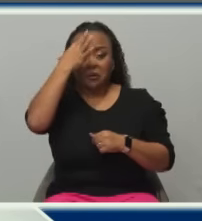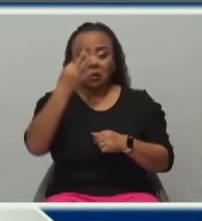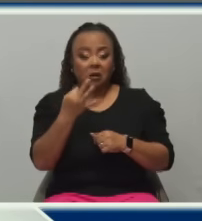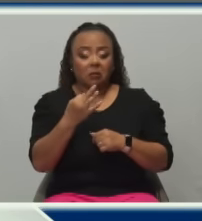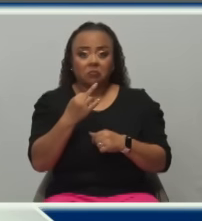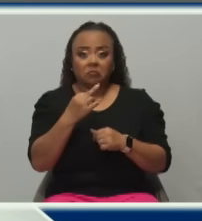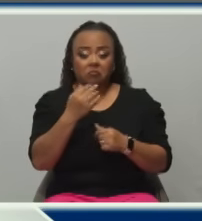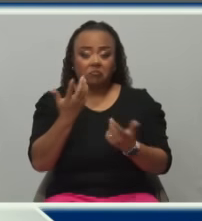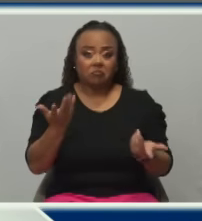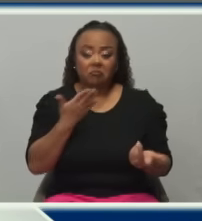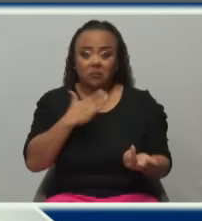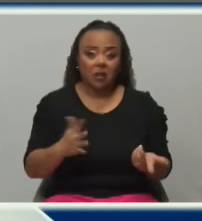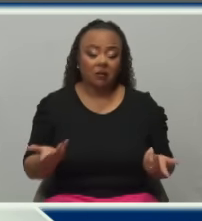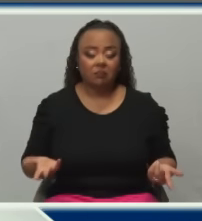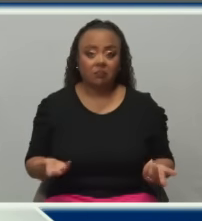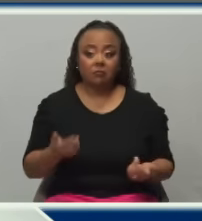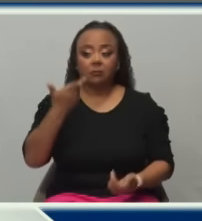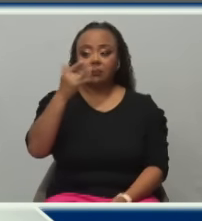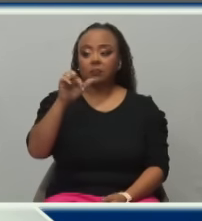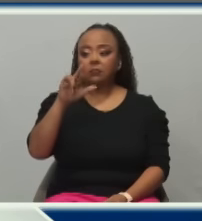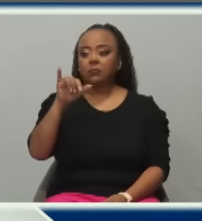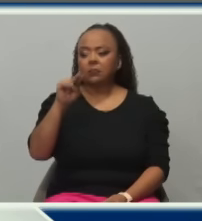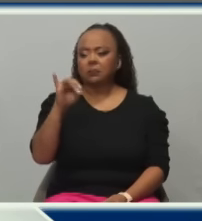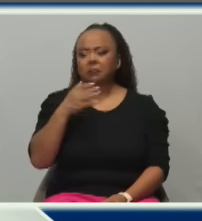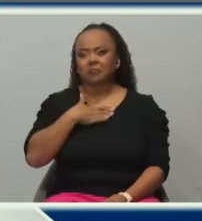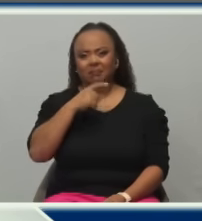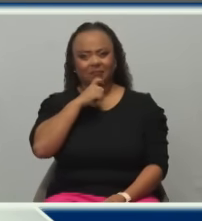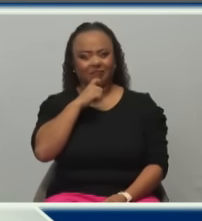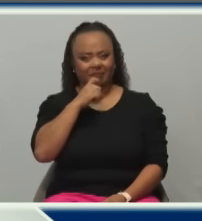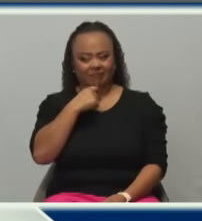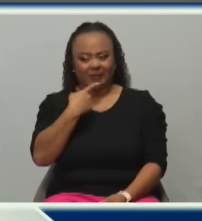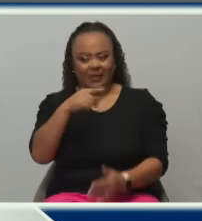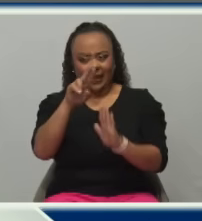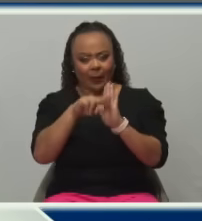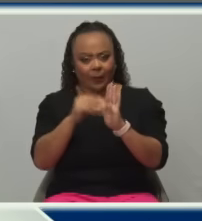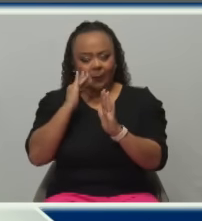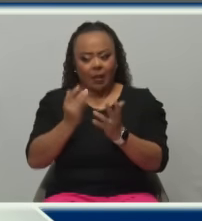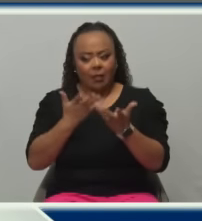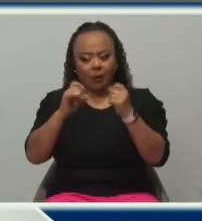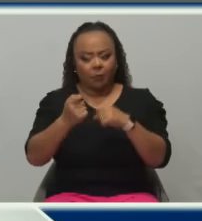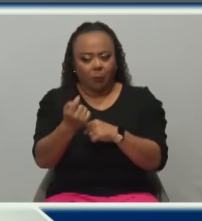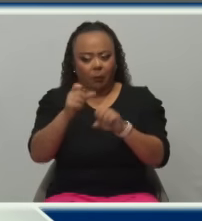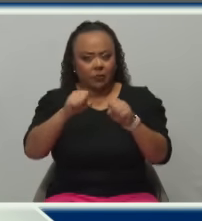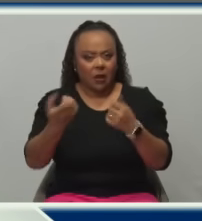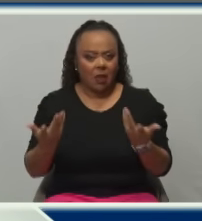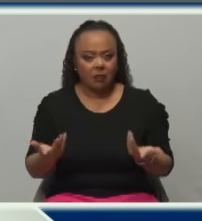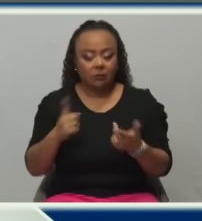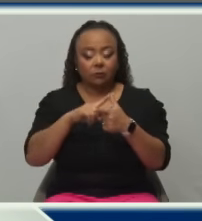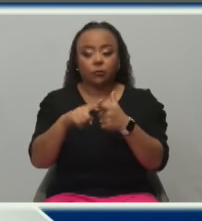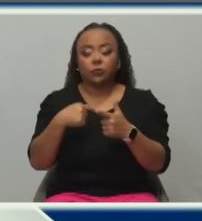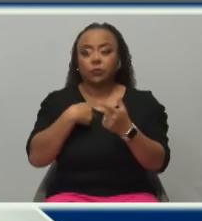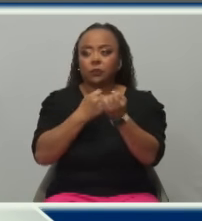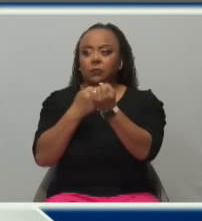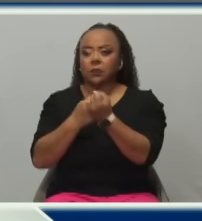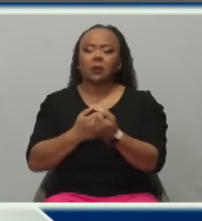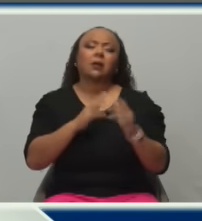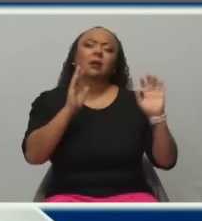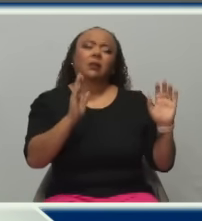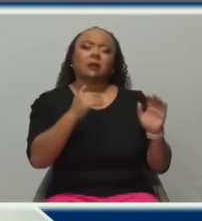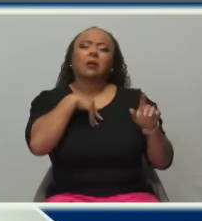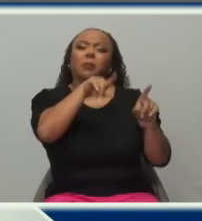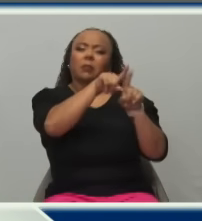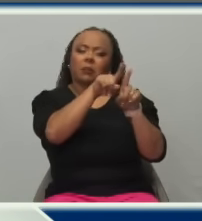está tocado pero incluso esto el mismo Chirino a mí me cuesta calificarlo Sí sí porque le han dado muy poca posibilidad Por eso te digo yo a los refuerzos pero también hay un